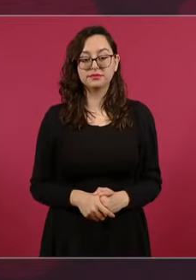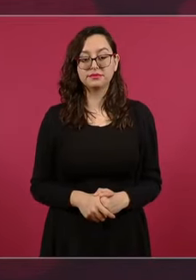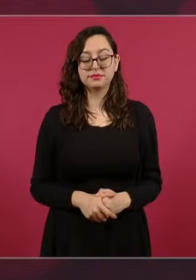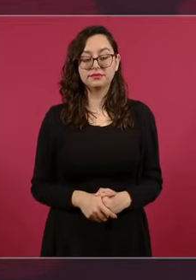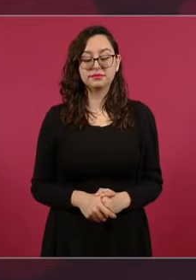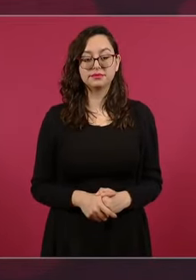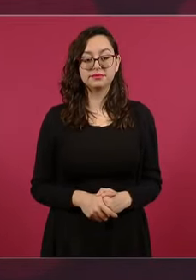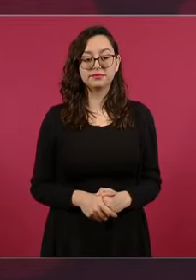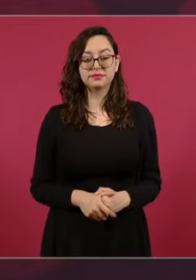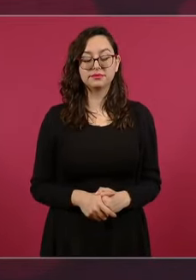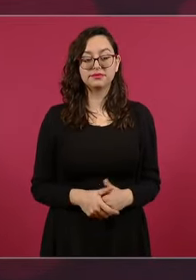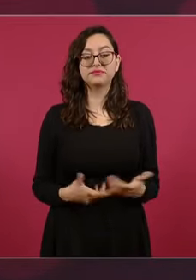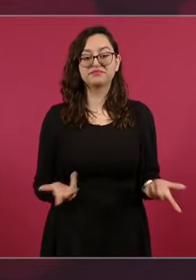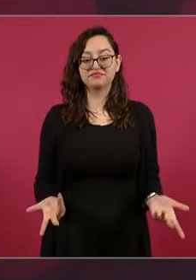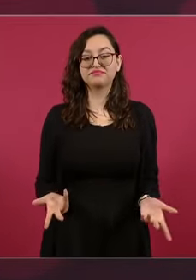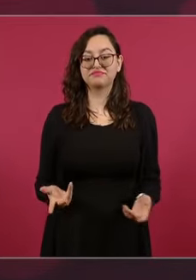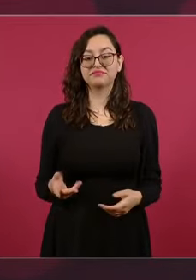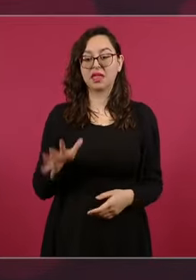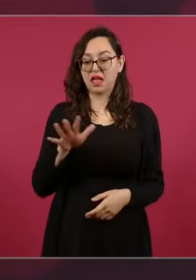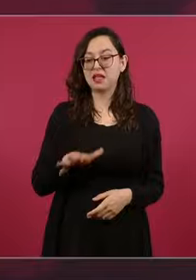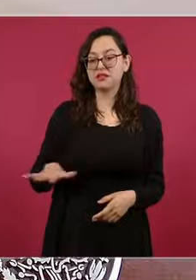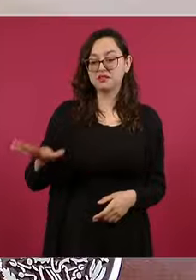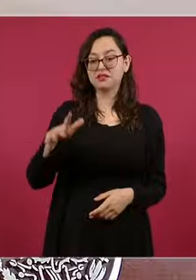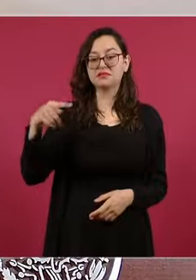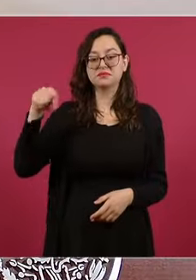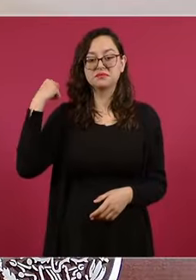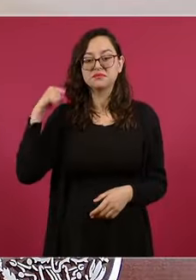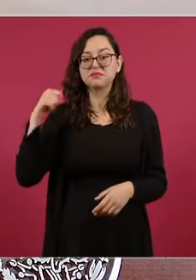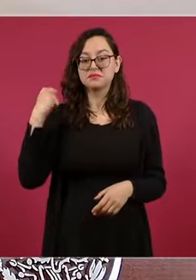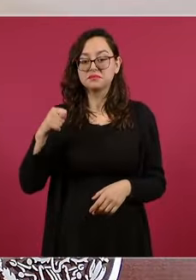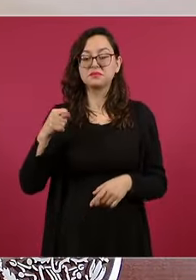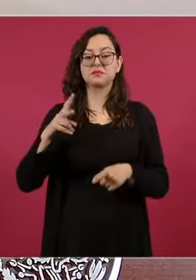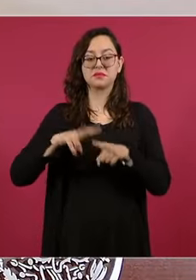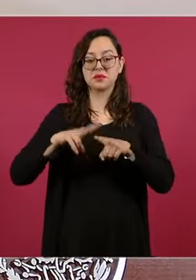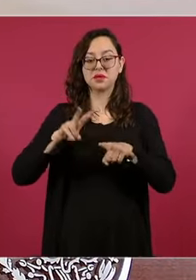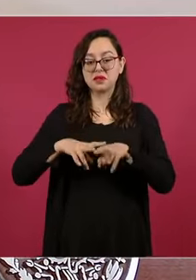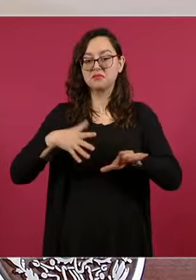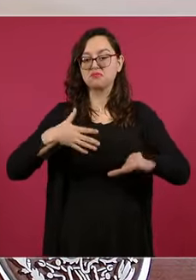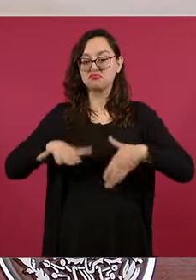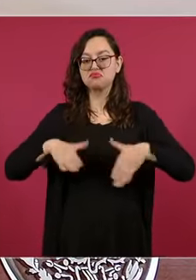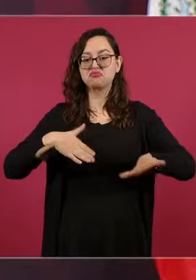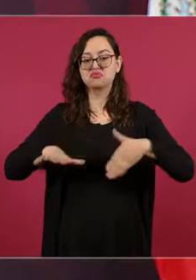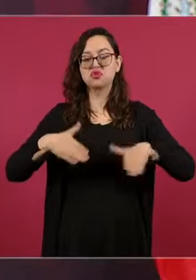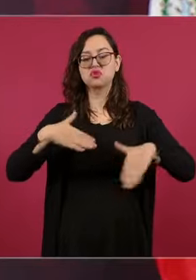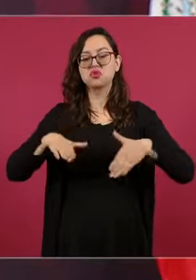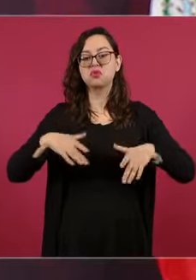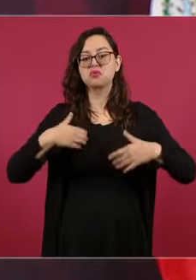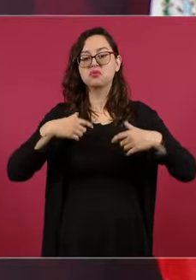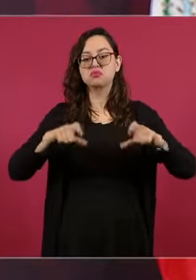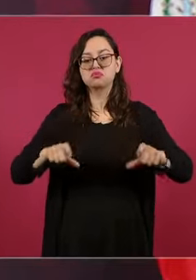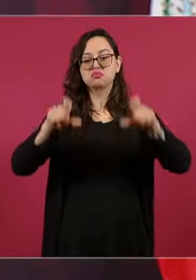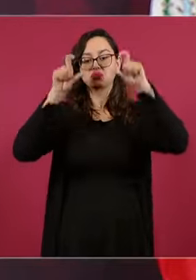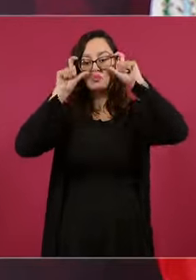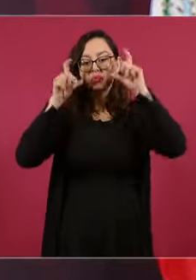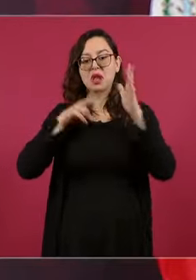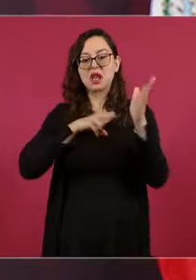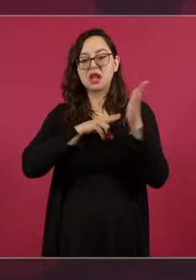caminando ahí en un parque, me encontré yo con mis lentes negros y gorra.